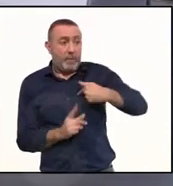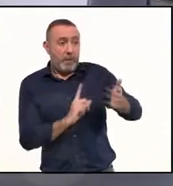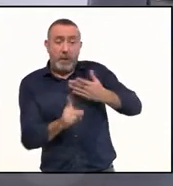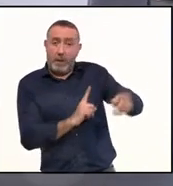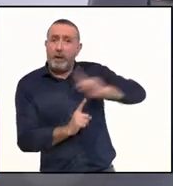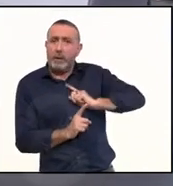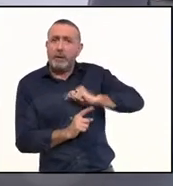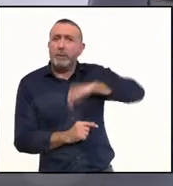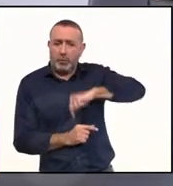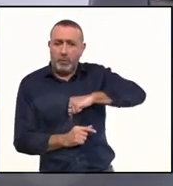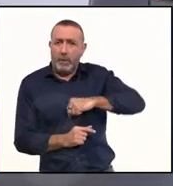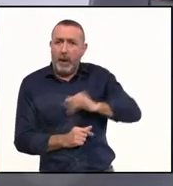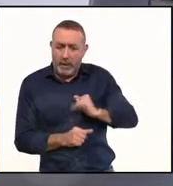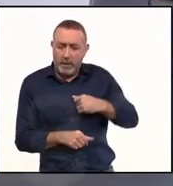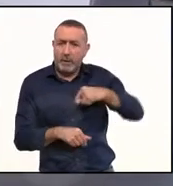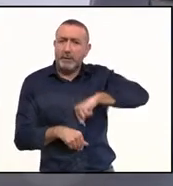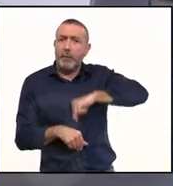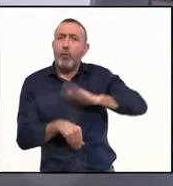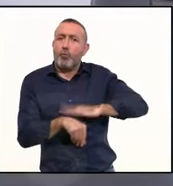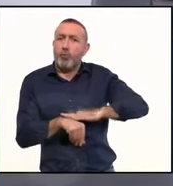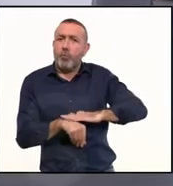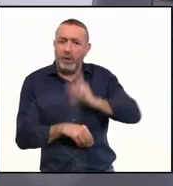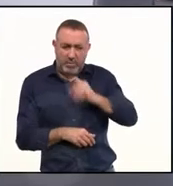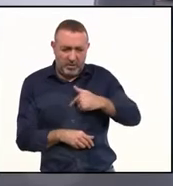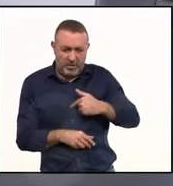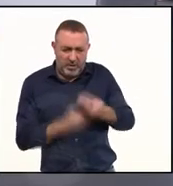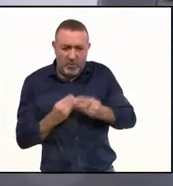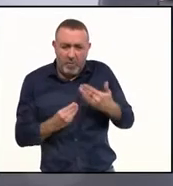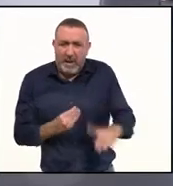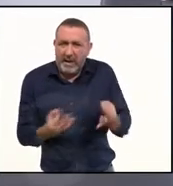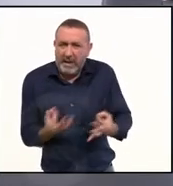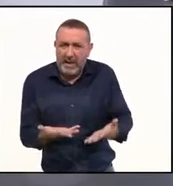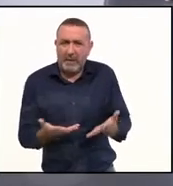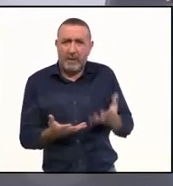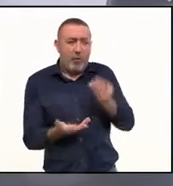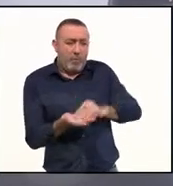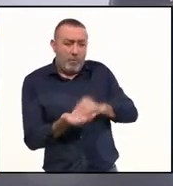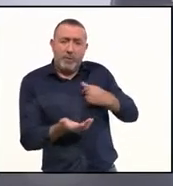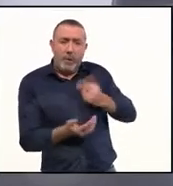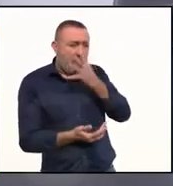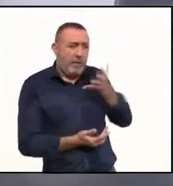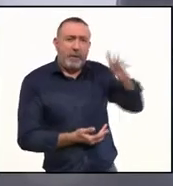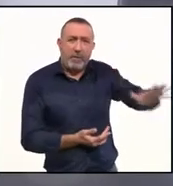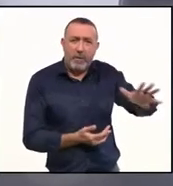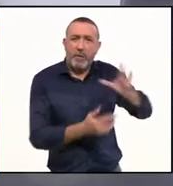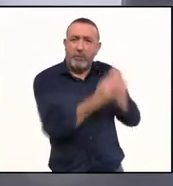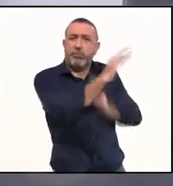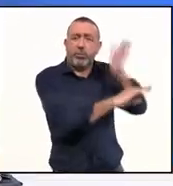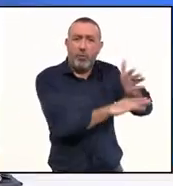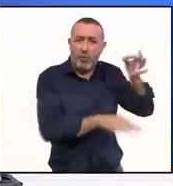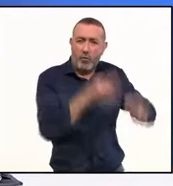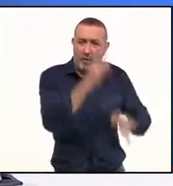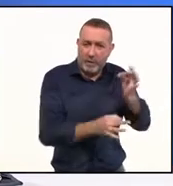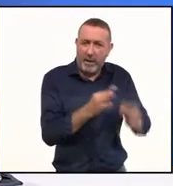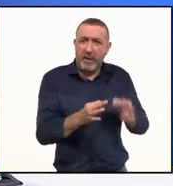que he hecho mal se siente culpable después de poner la denuncia y que han tomado una mediana el juzgado incluso los familiares de